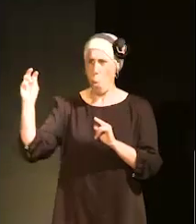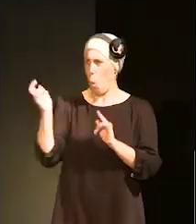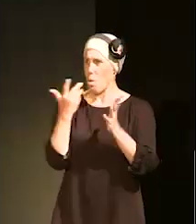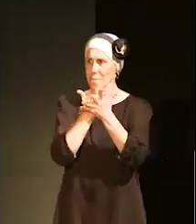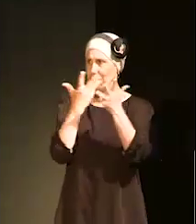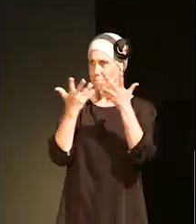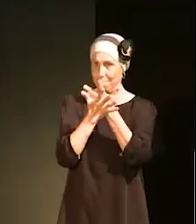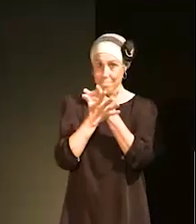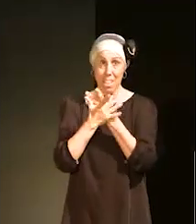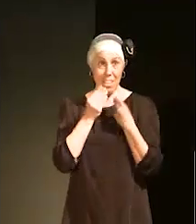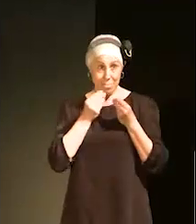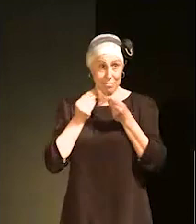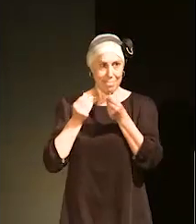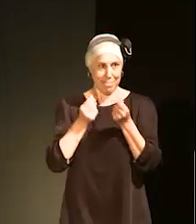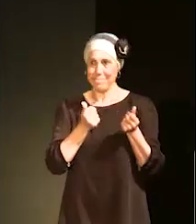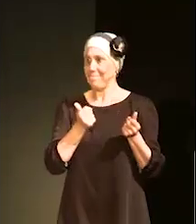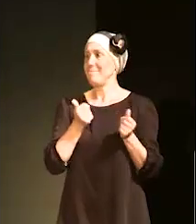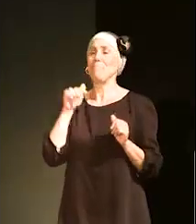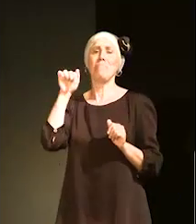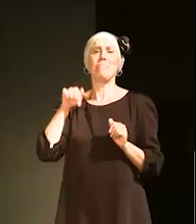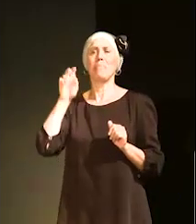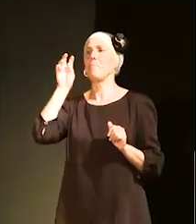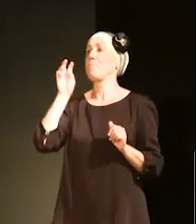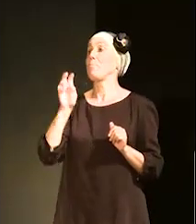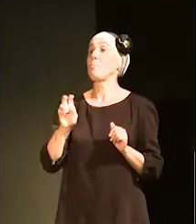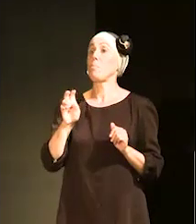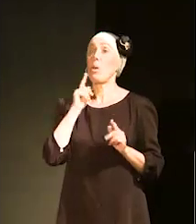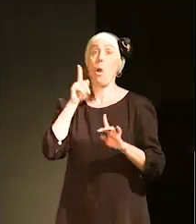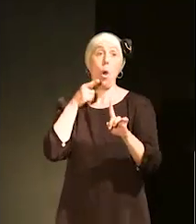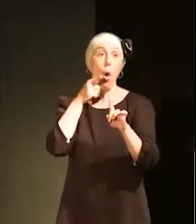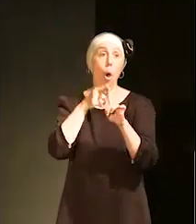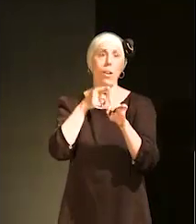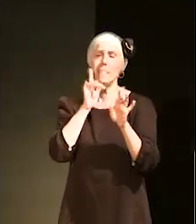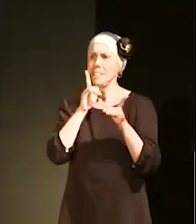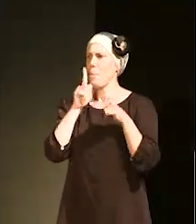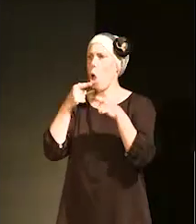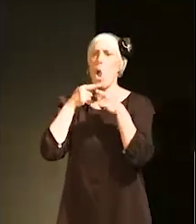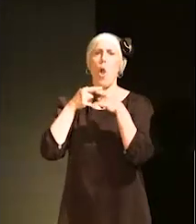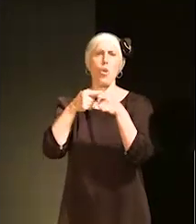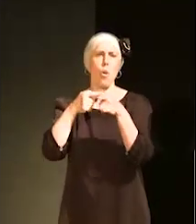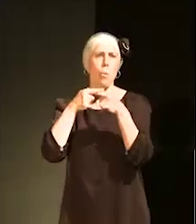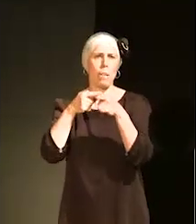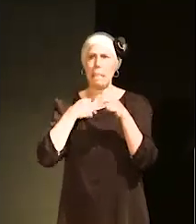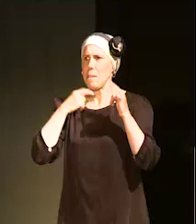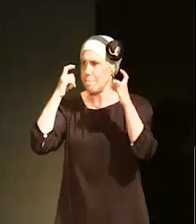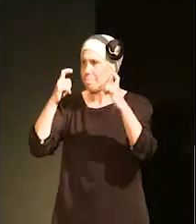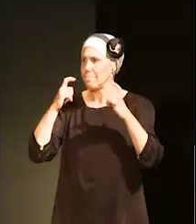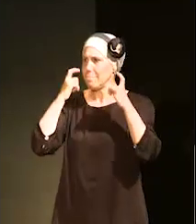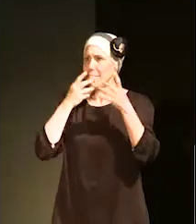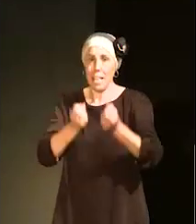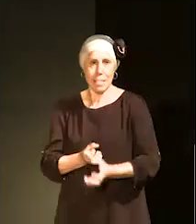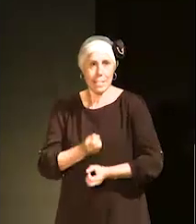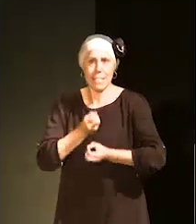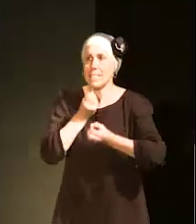de pueblos y vengo aquí para compartir voy a intentar contarles transmitirles algo